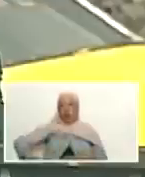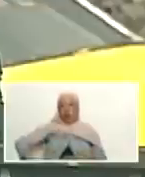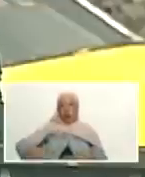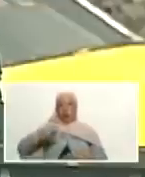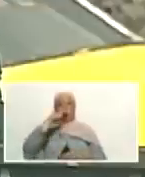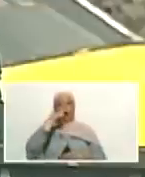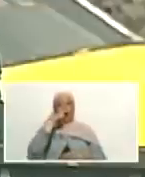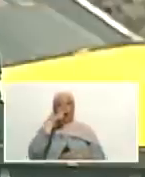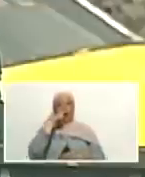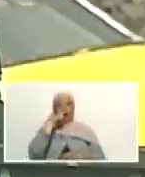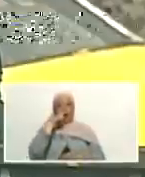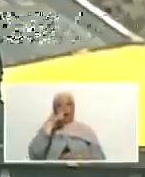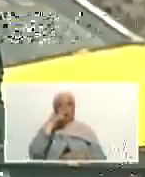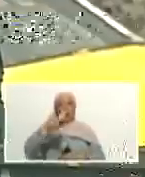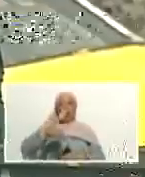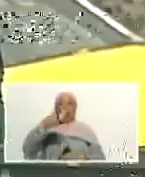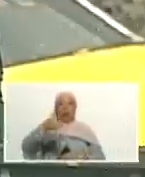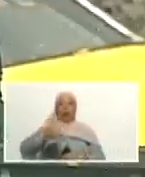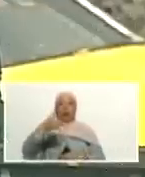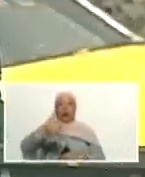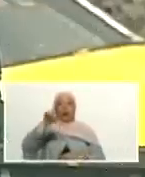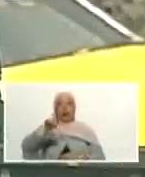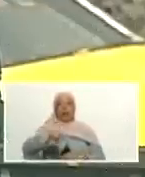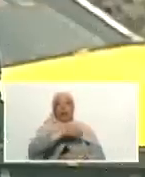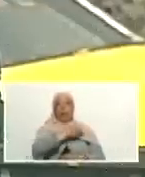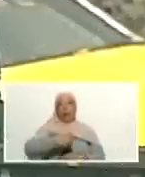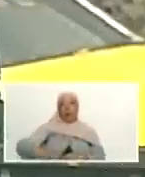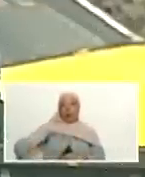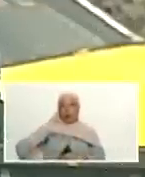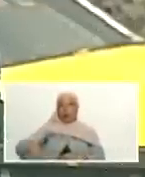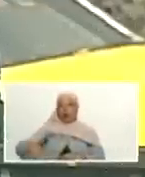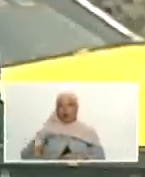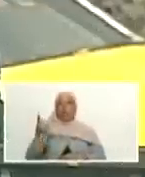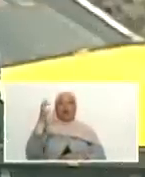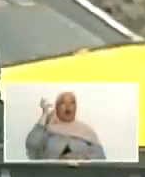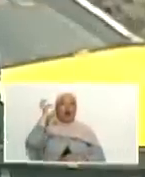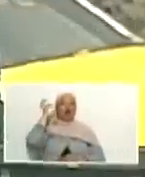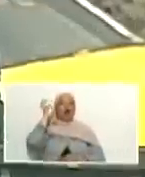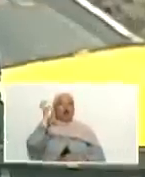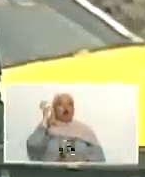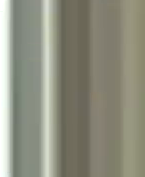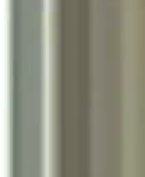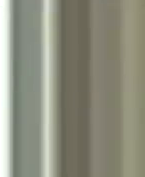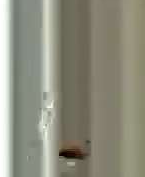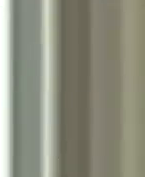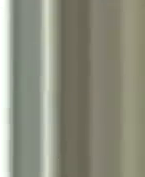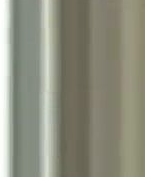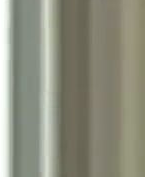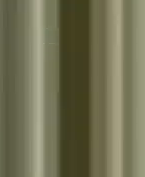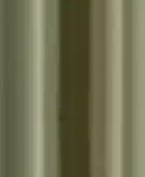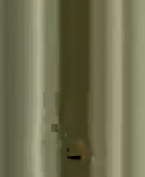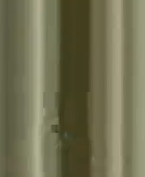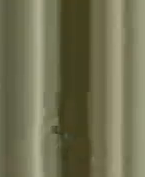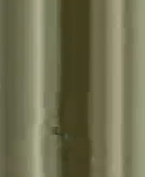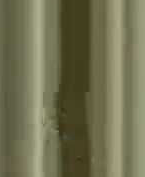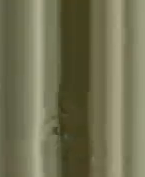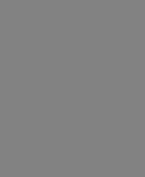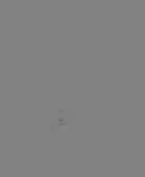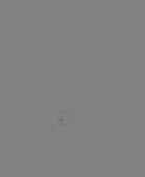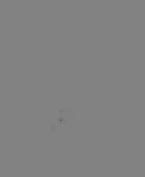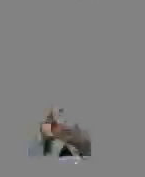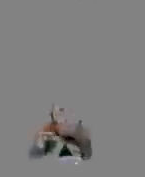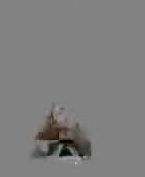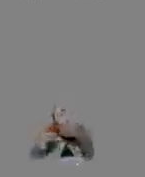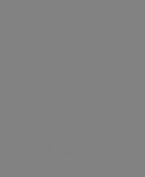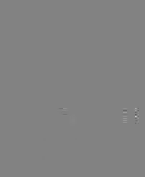Bienvenido siempre. Le damos también la bienvenida a la primera combatiente, doctora Cilia Flores. Todo nuestro